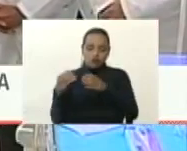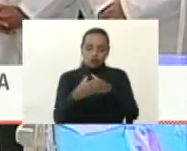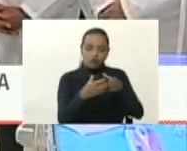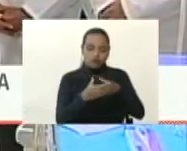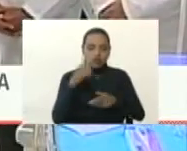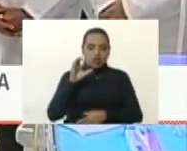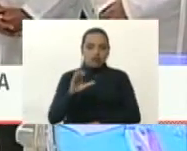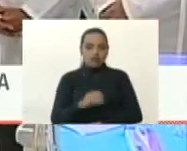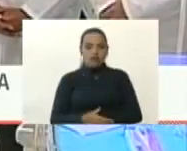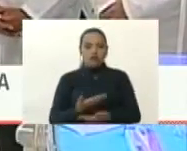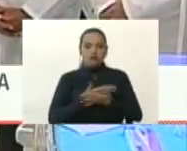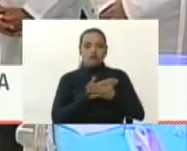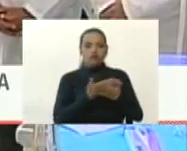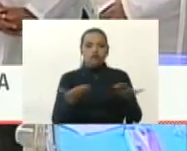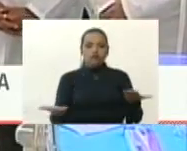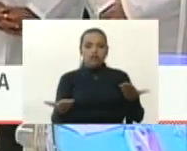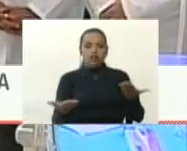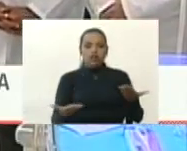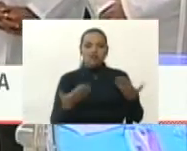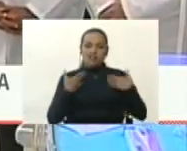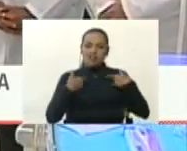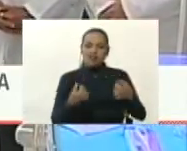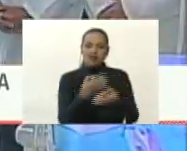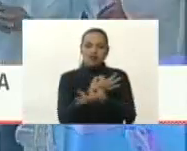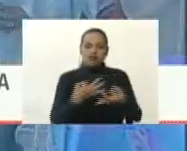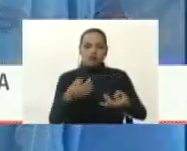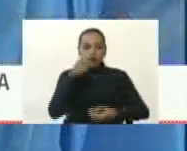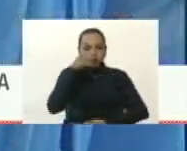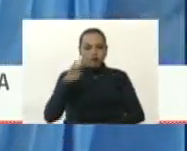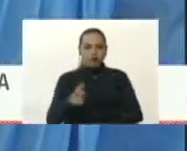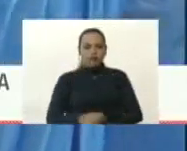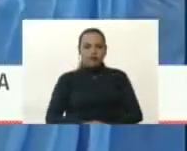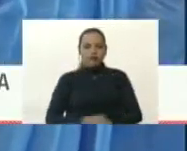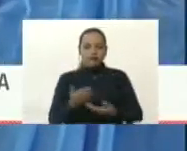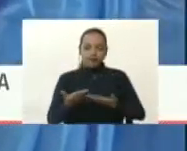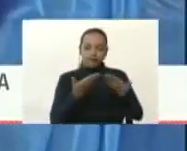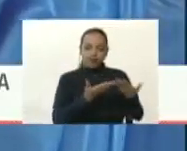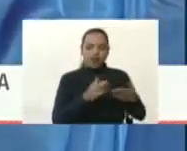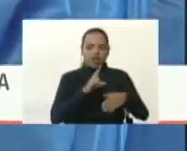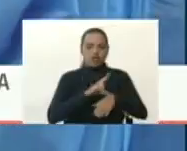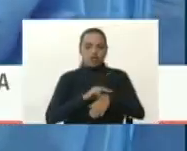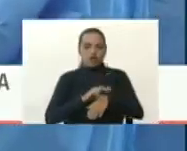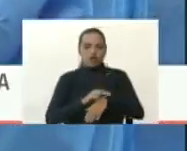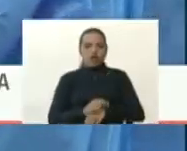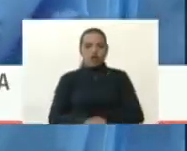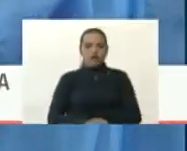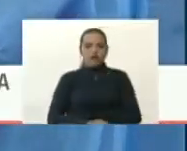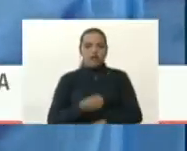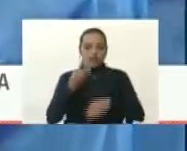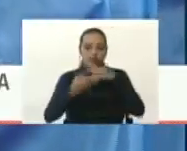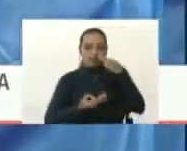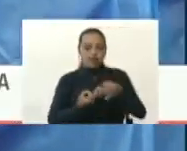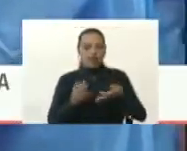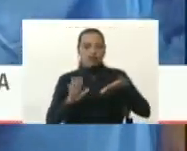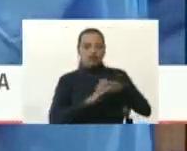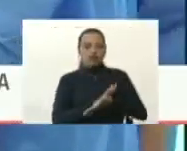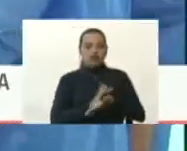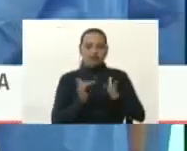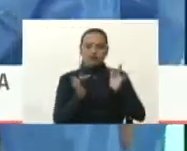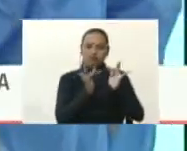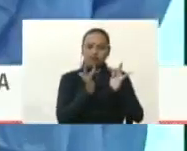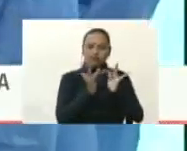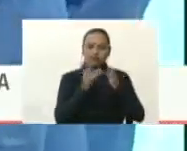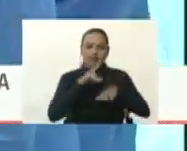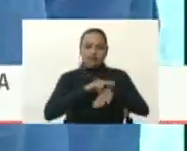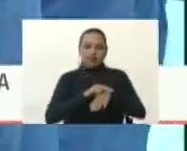le estamos brindando una salud con calidad a nuestro pueblo. Camarada presidente, dejo con usted a la doctora López para que explique la parte técnica médica